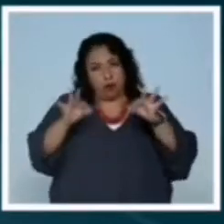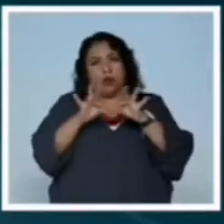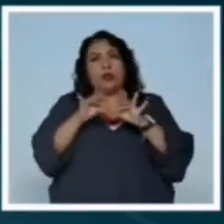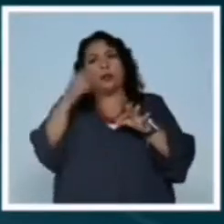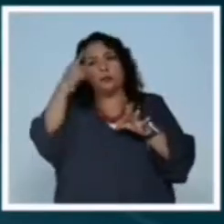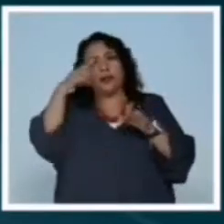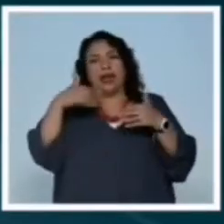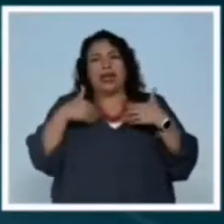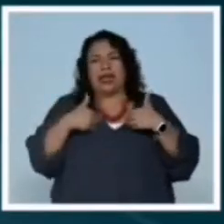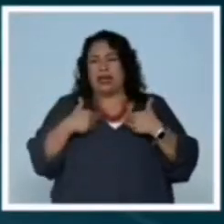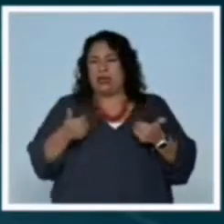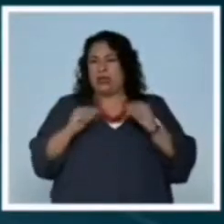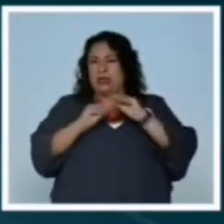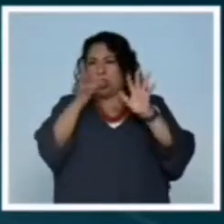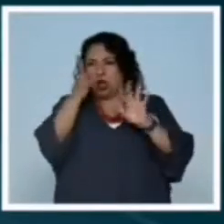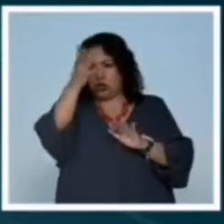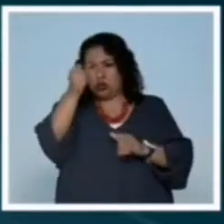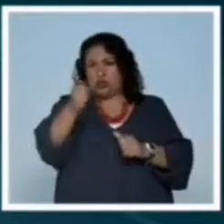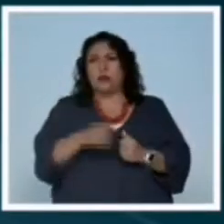nuestra definición